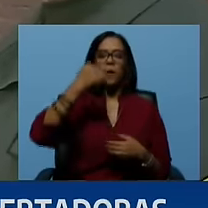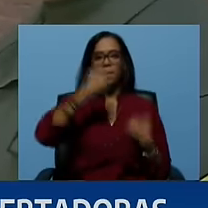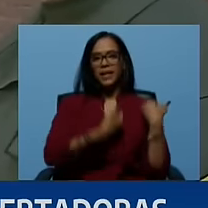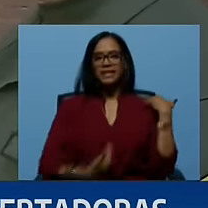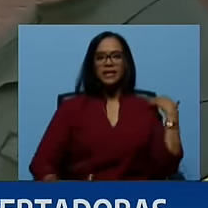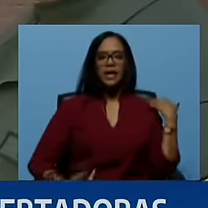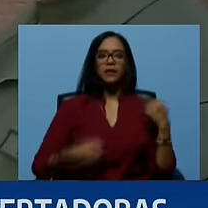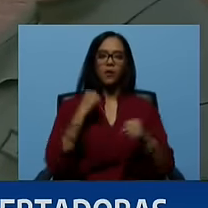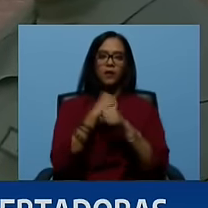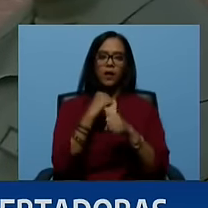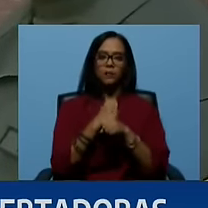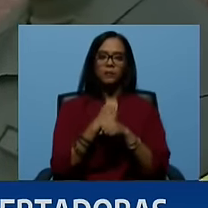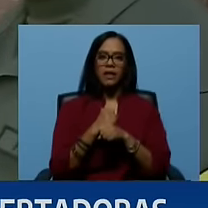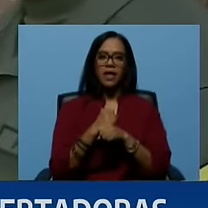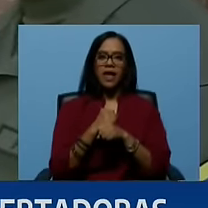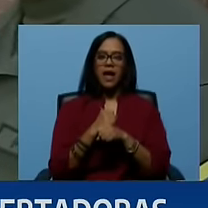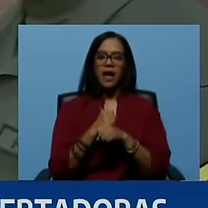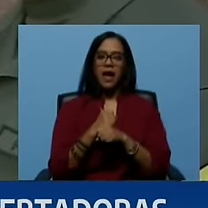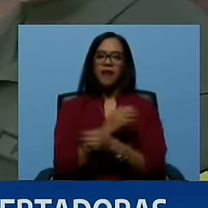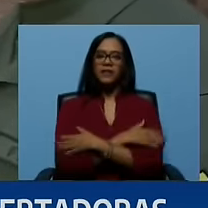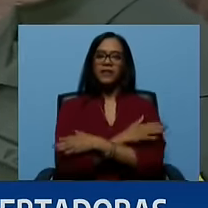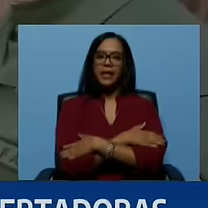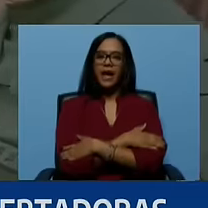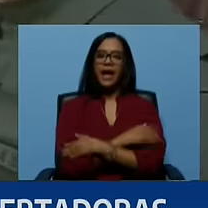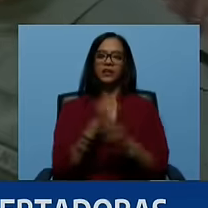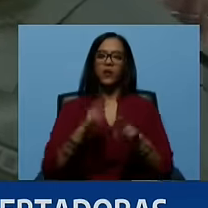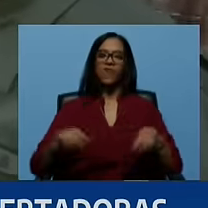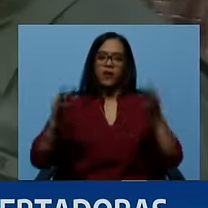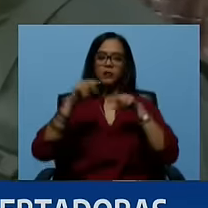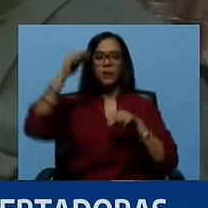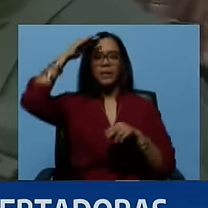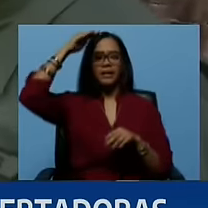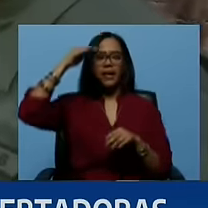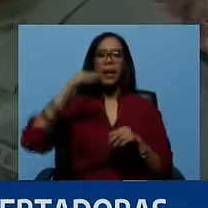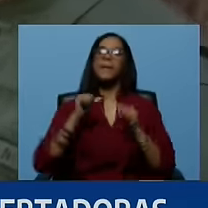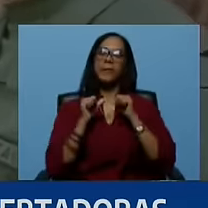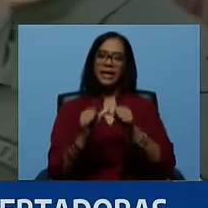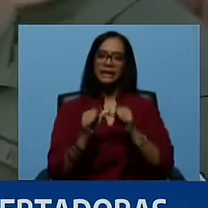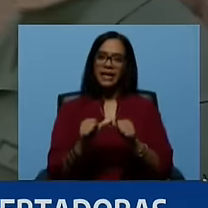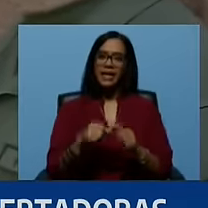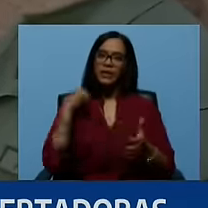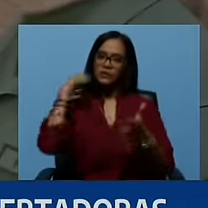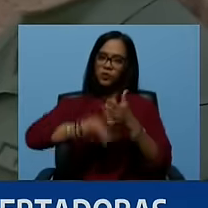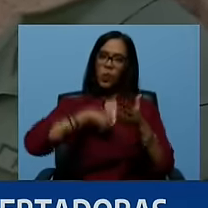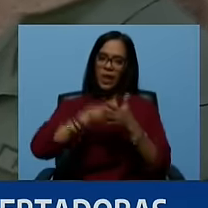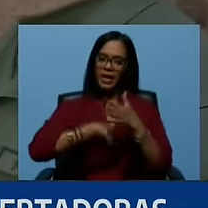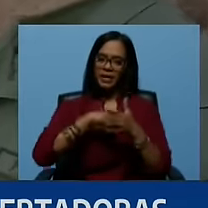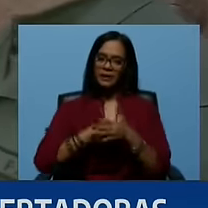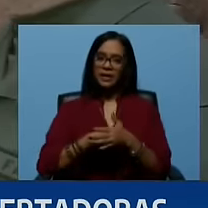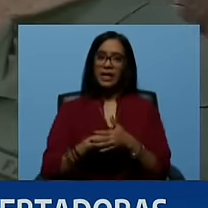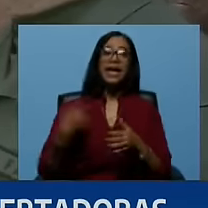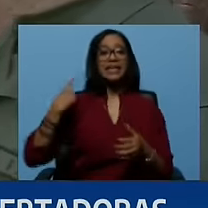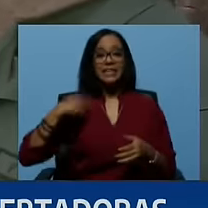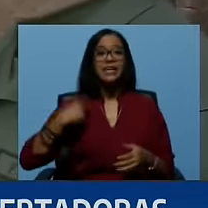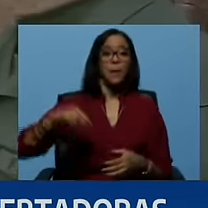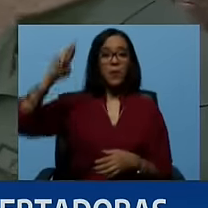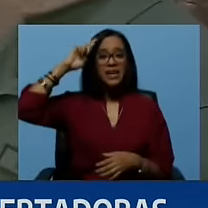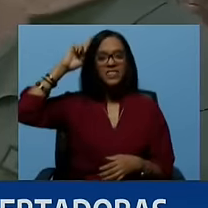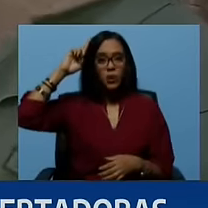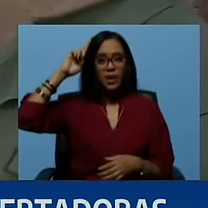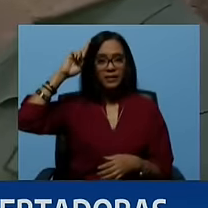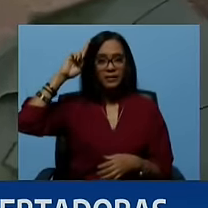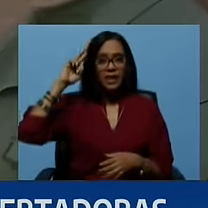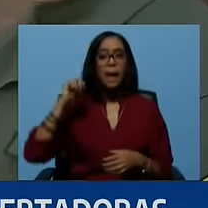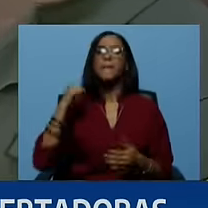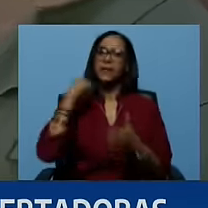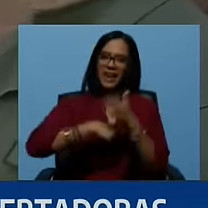a condecorar a estos valiosos militares para que sigan en su batalla y si teníamos razones